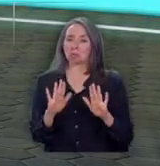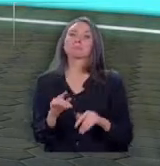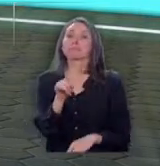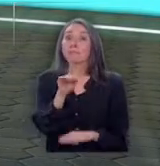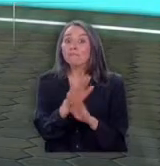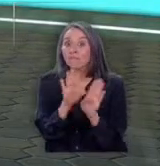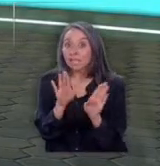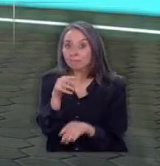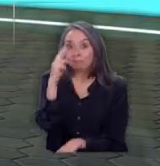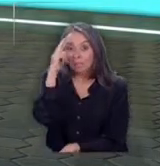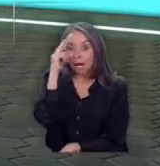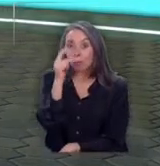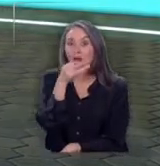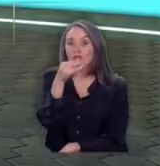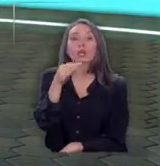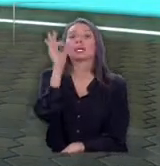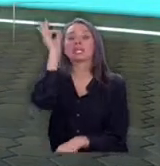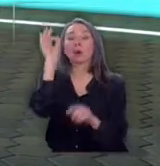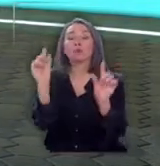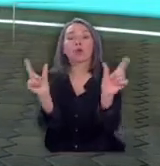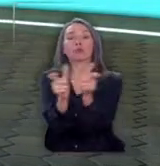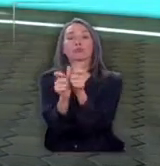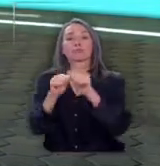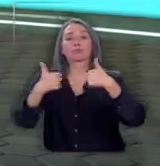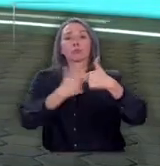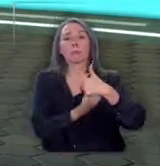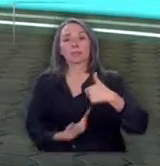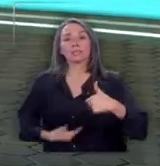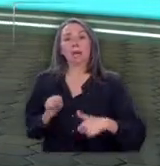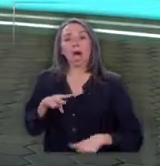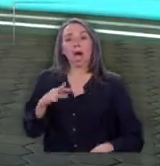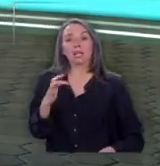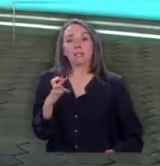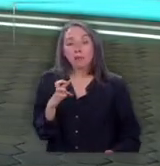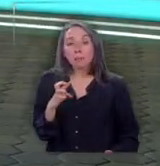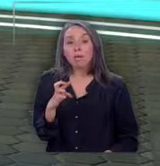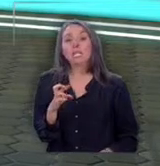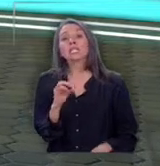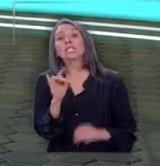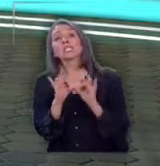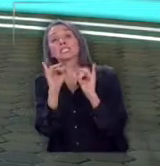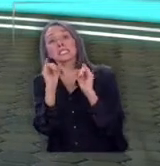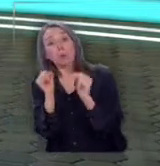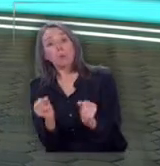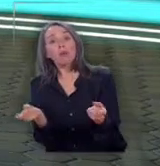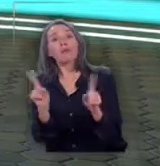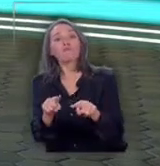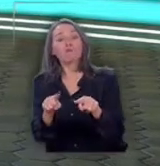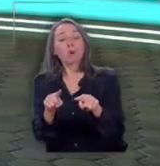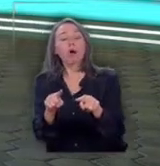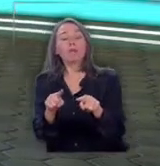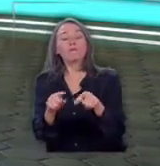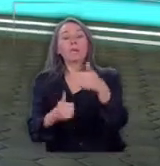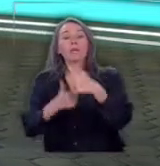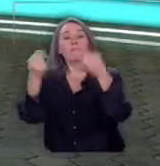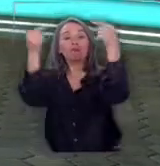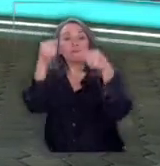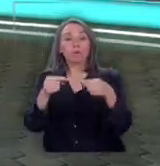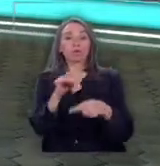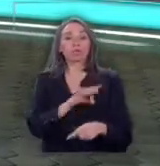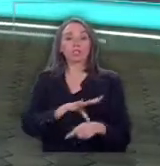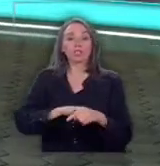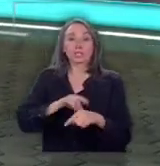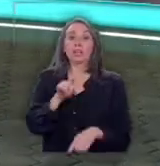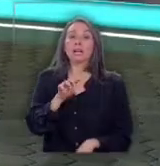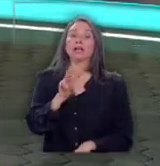recuerda consejo de presidentes Hace algunos minutos dicen que si se puede regresa el fútbol chileno el viernes 31